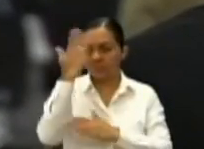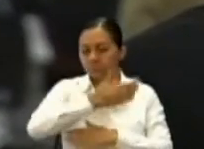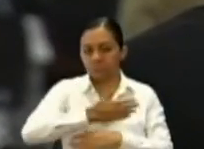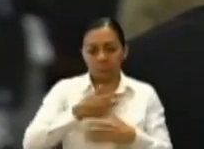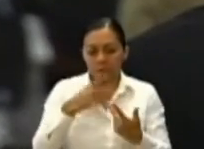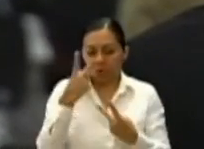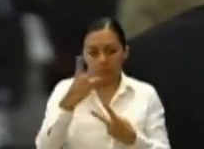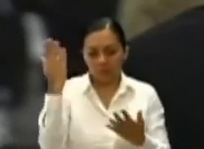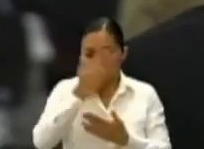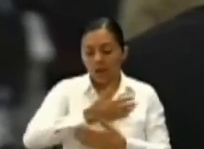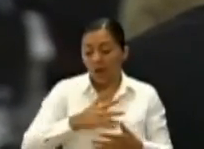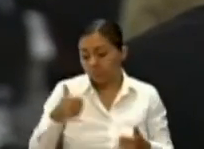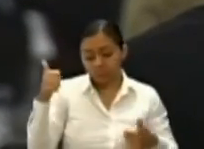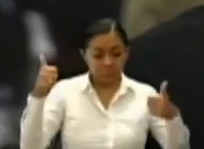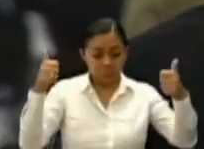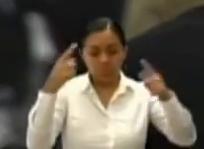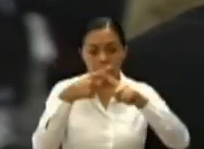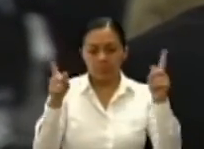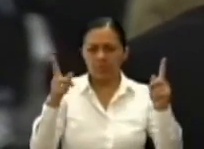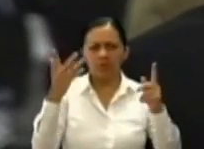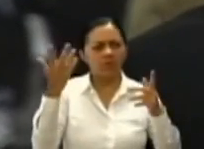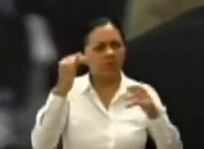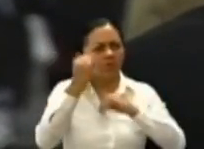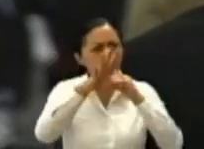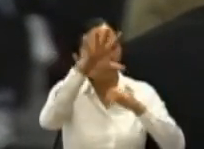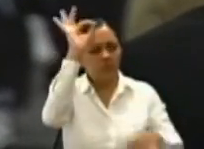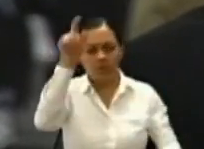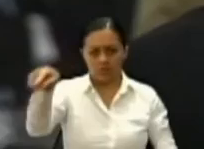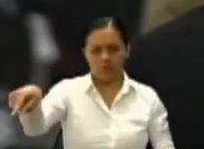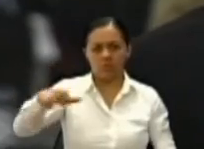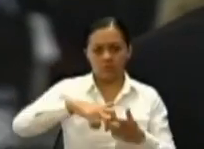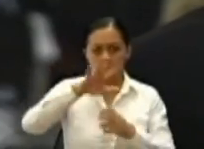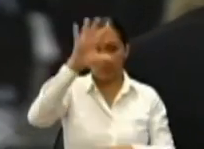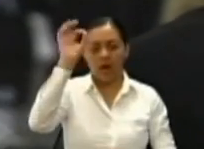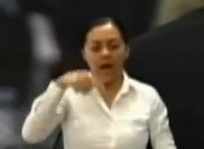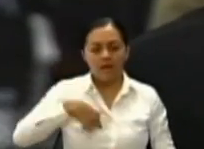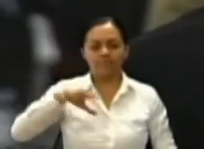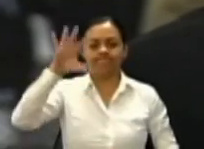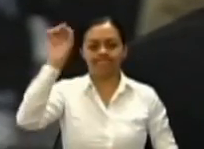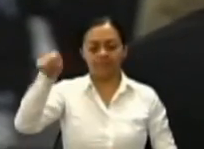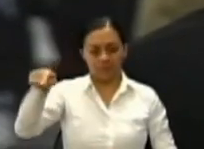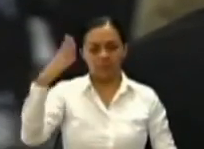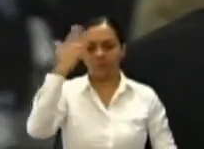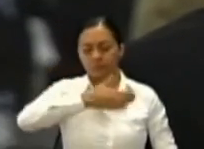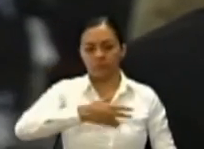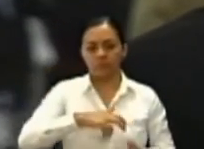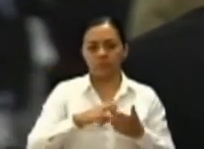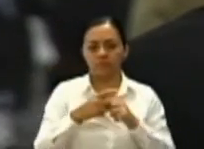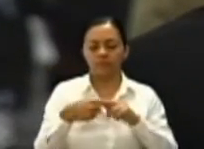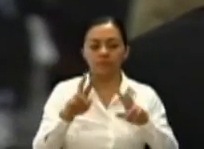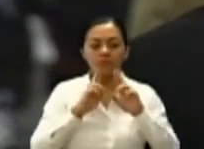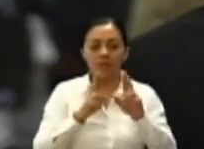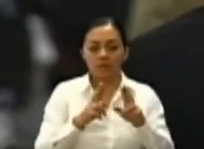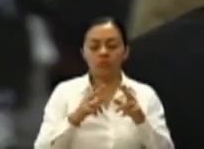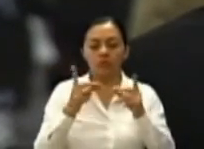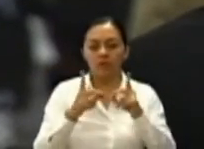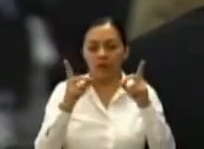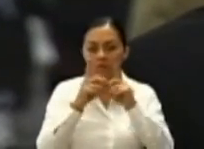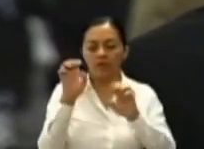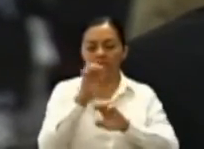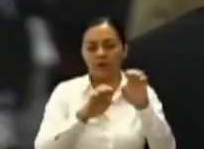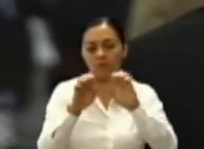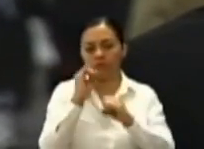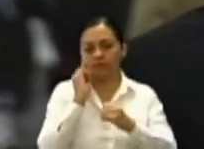encontrar precisamente y vamos a revisar todo lo que hay detrás de esto y estaremos informando a la ciudadanía obviamente los datos y resultados que ya tengamos de la evaluación final